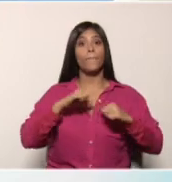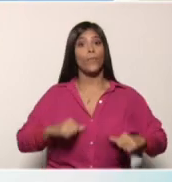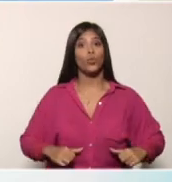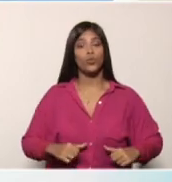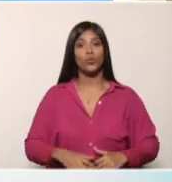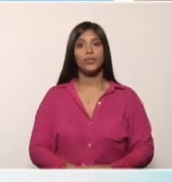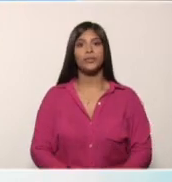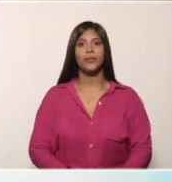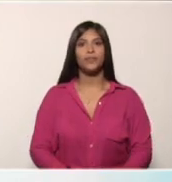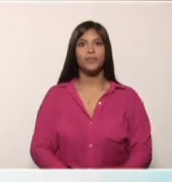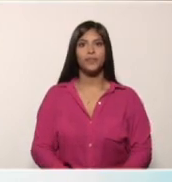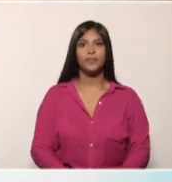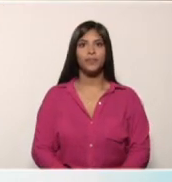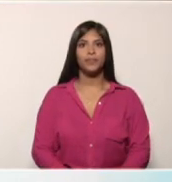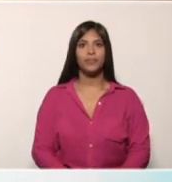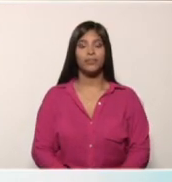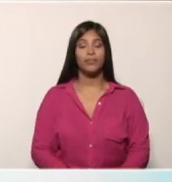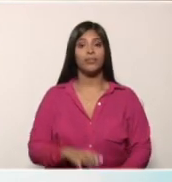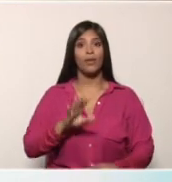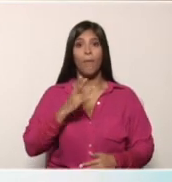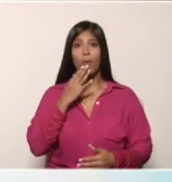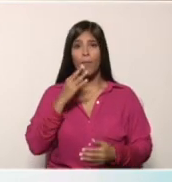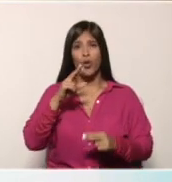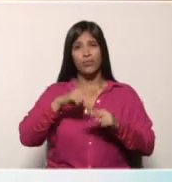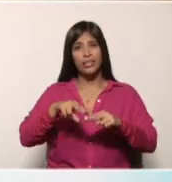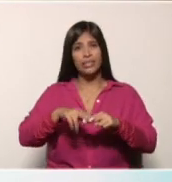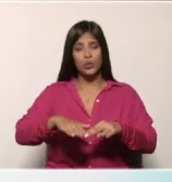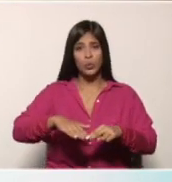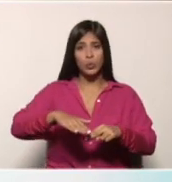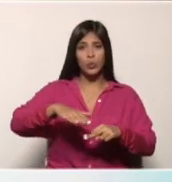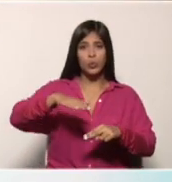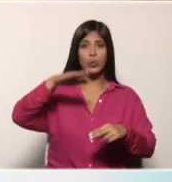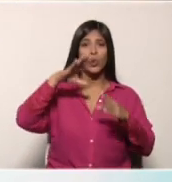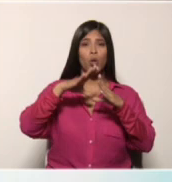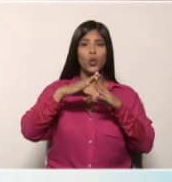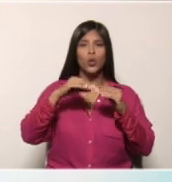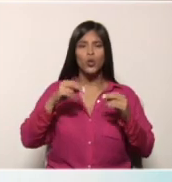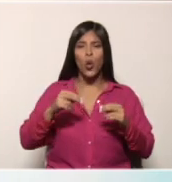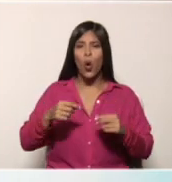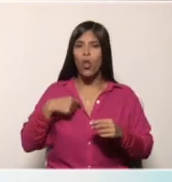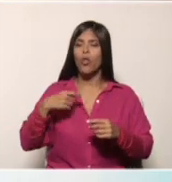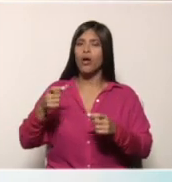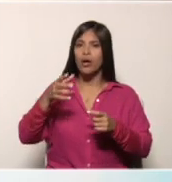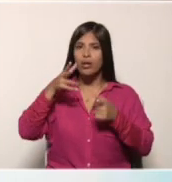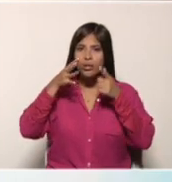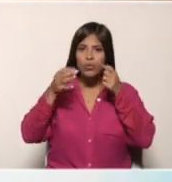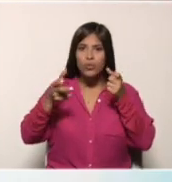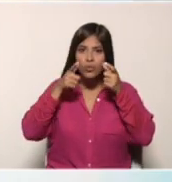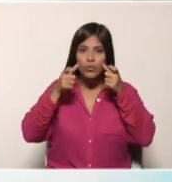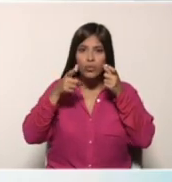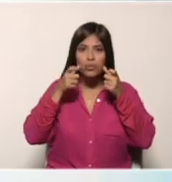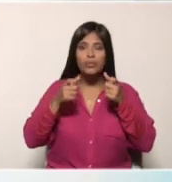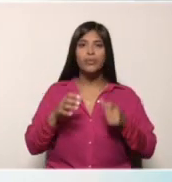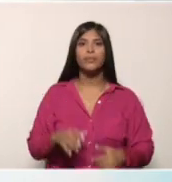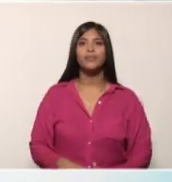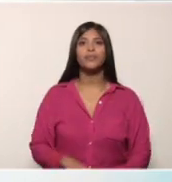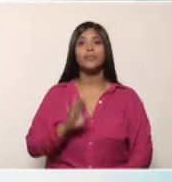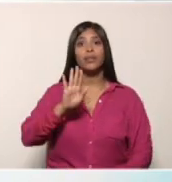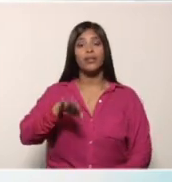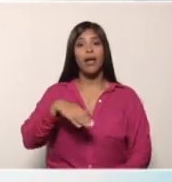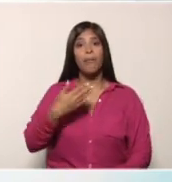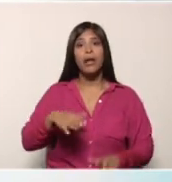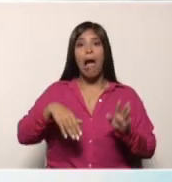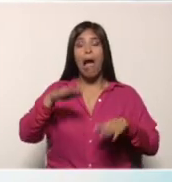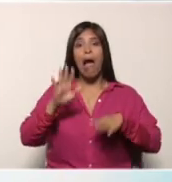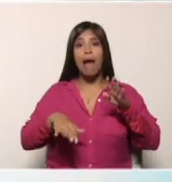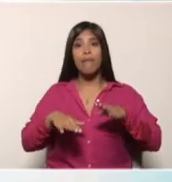para contarles un cuento. Y es que desde que éramos niños, todos hemos escuchado y contado historias. Sin embargo, Recursos a medida para el que vamos aprendizaje. creciendo, a veces perdemos